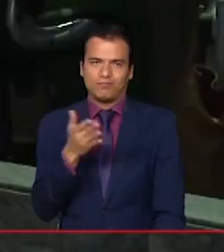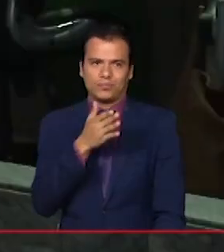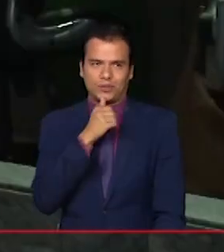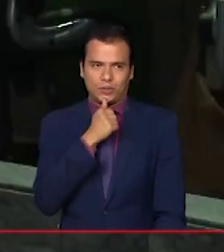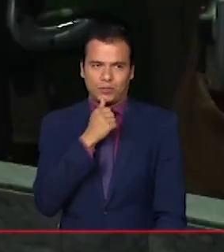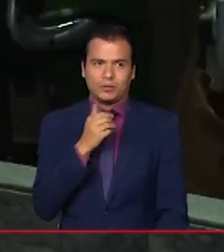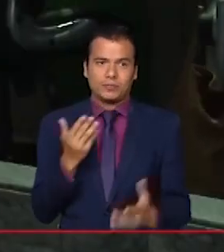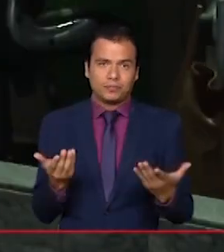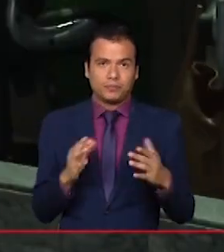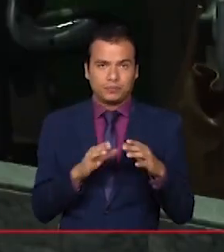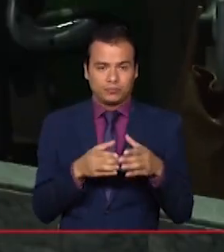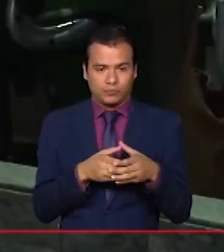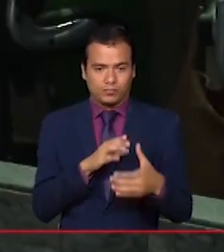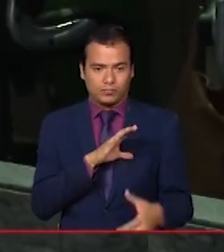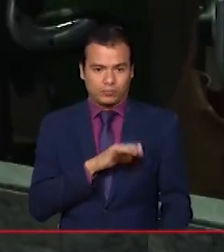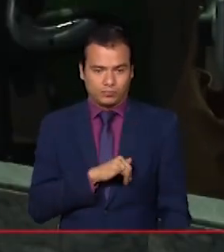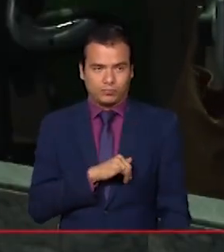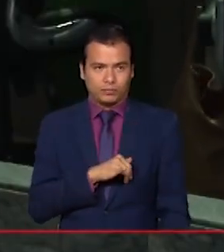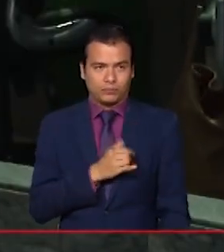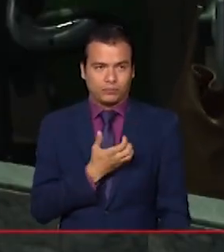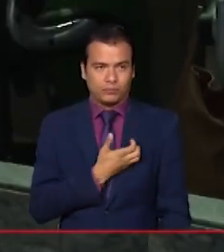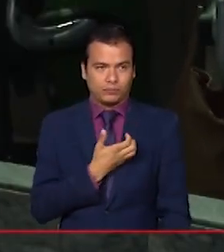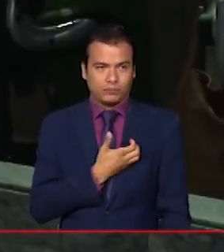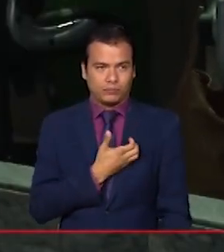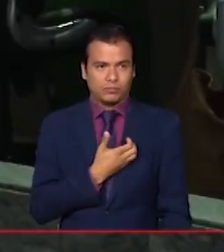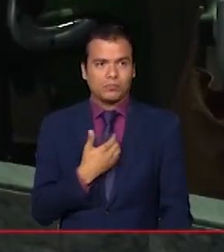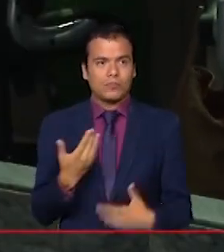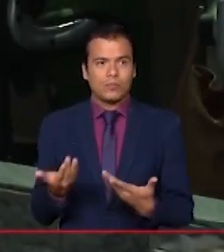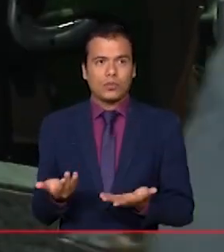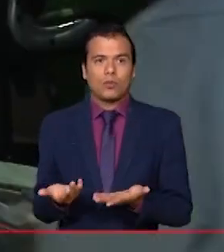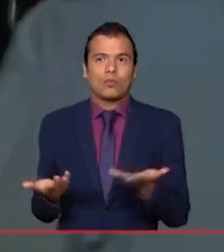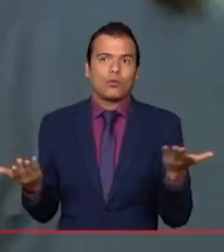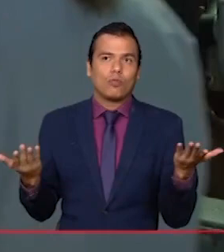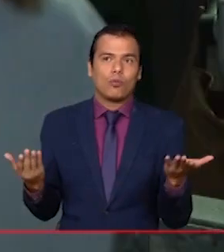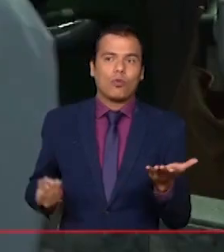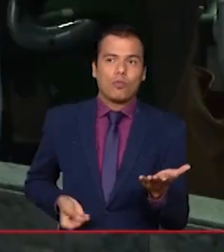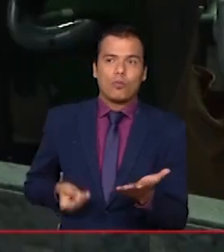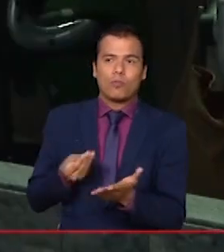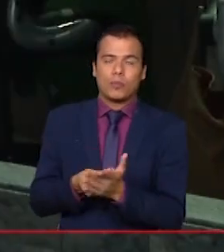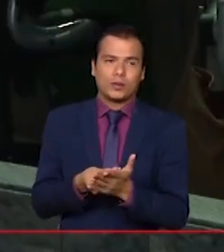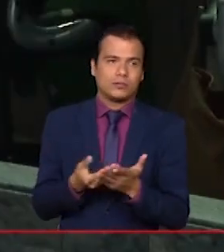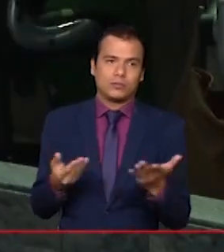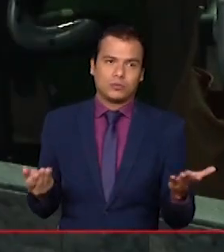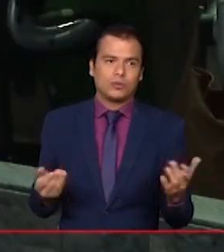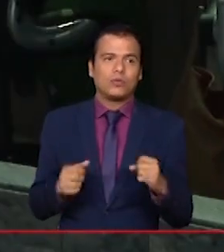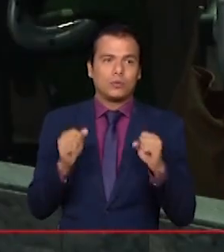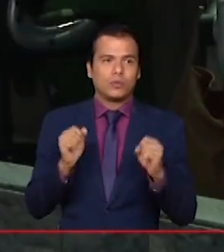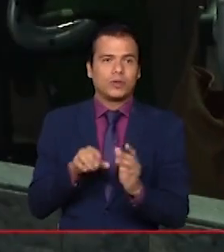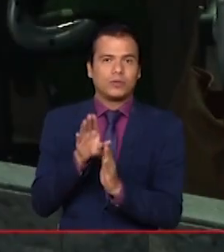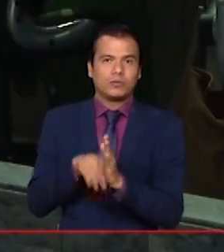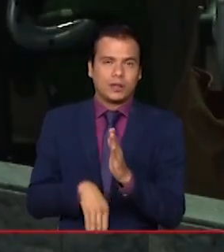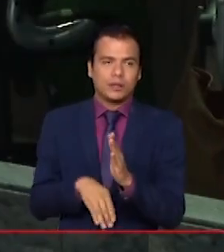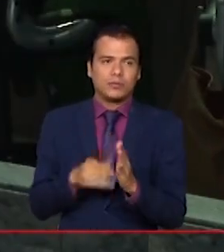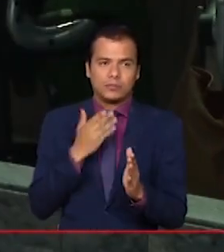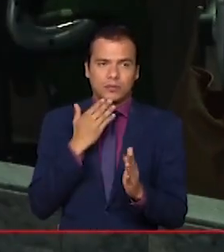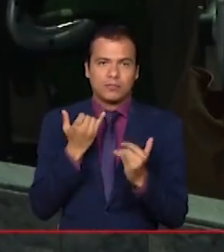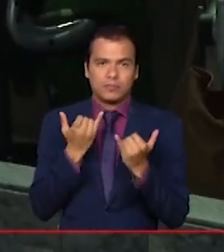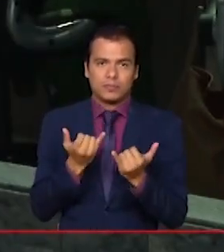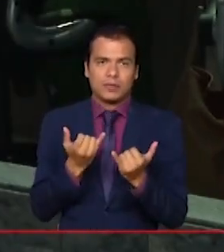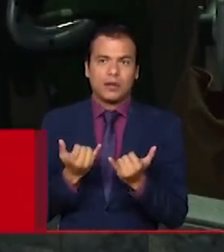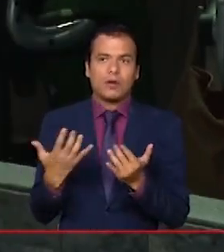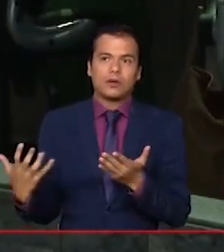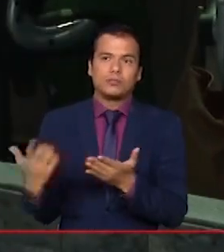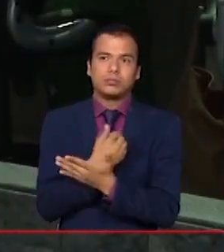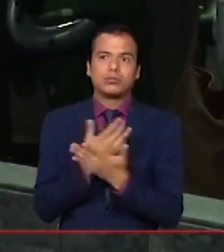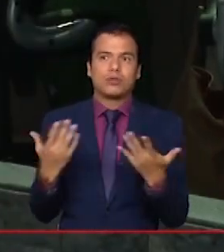administración no tendría manera de cobrar diferente, sino haciendo los procesos de cobro coactivo. Por eso es